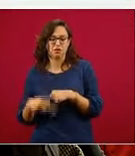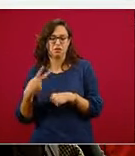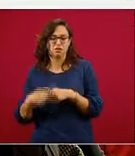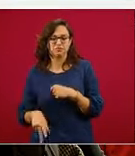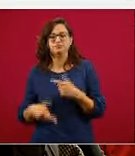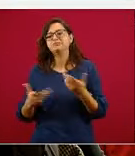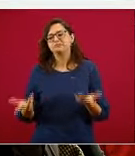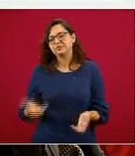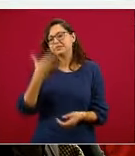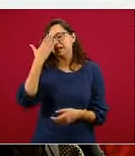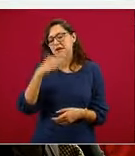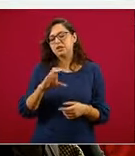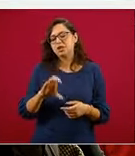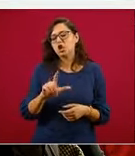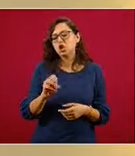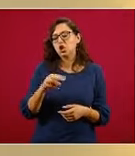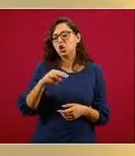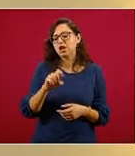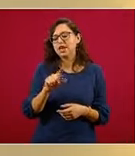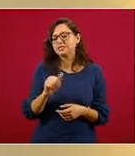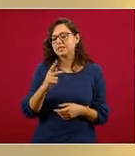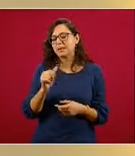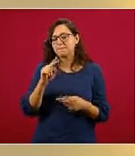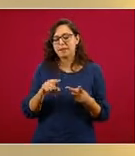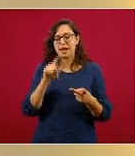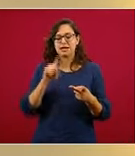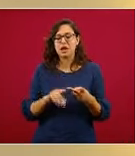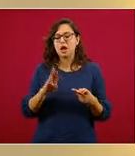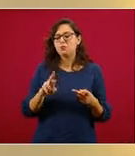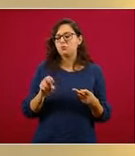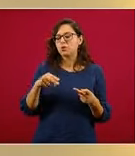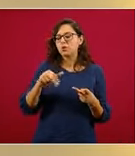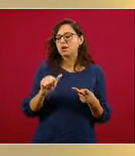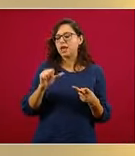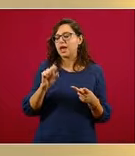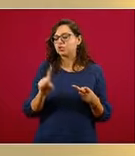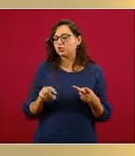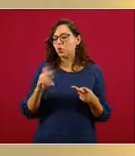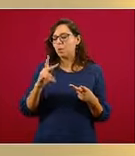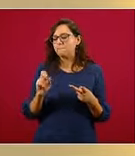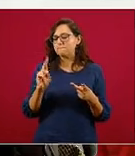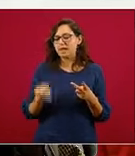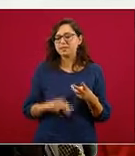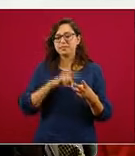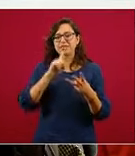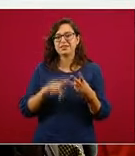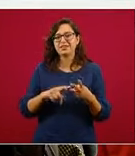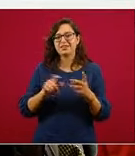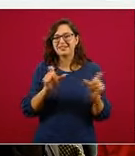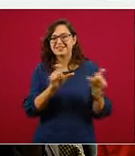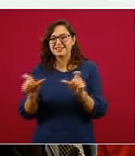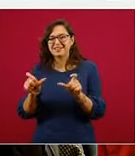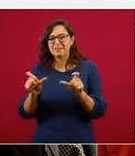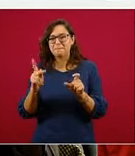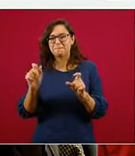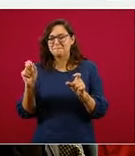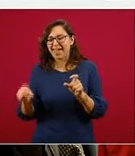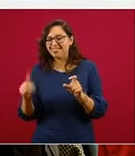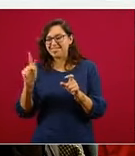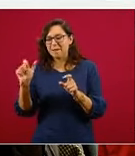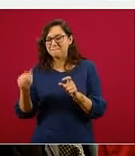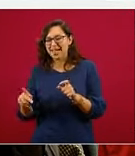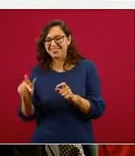escuchado como clonazepam, alprazolam, bromazepam, ¿se dan cuenta? Terminan muy parecido. Son una gran